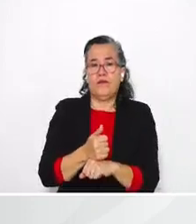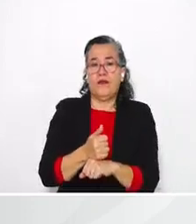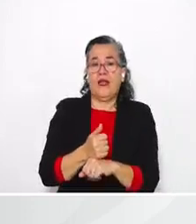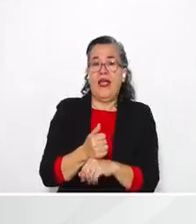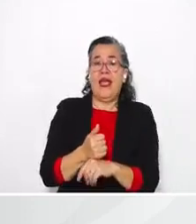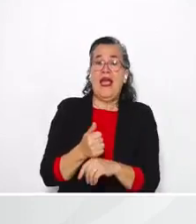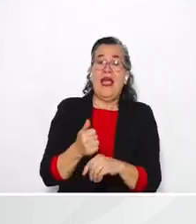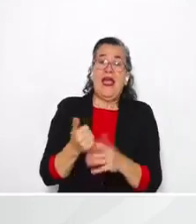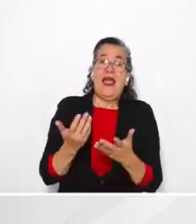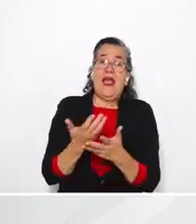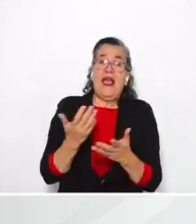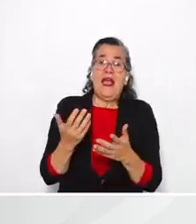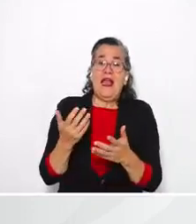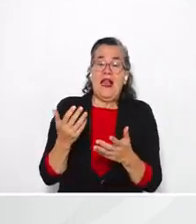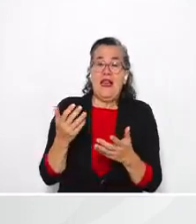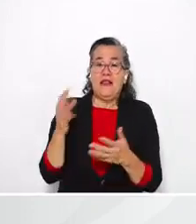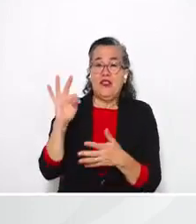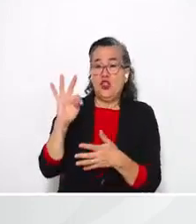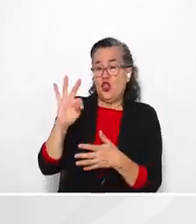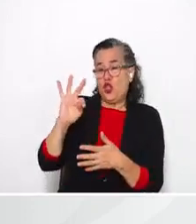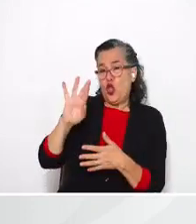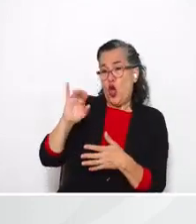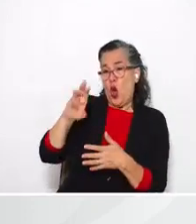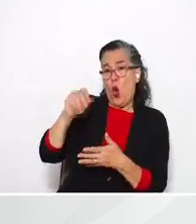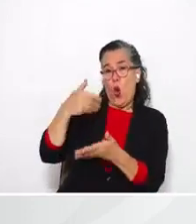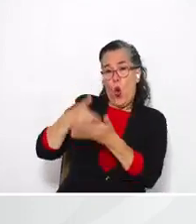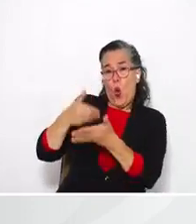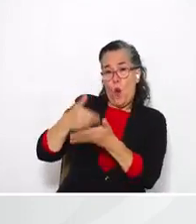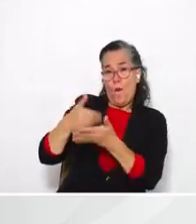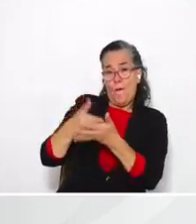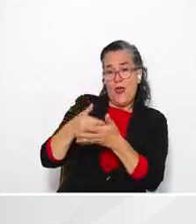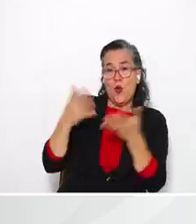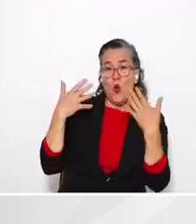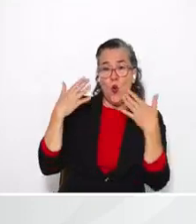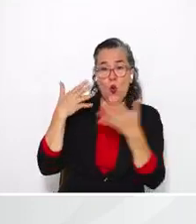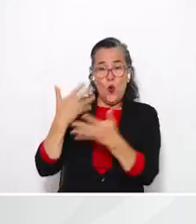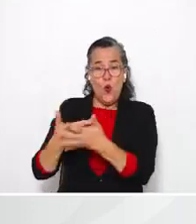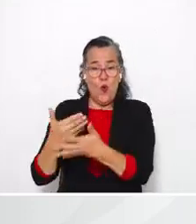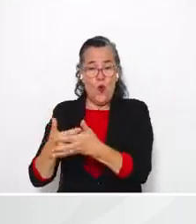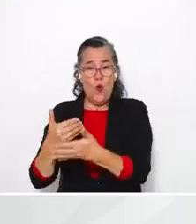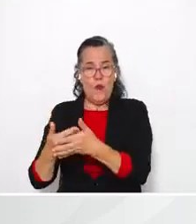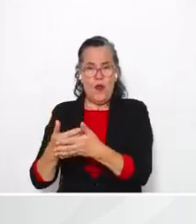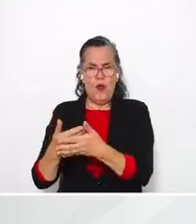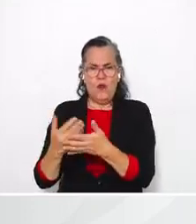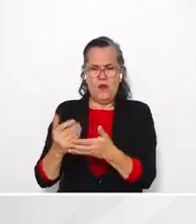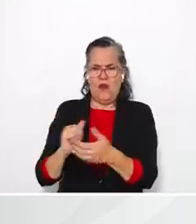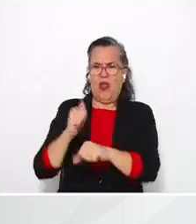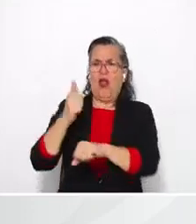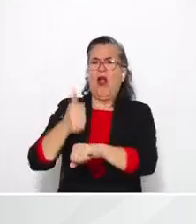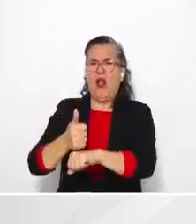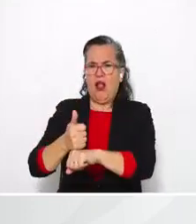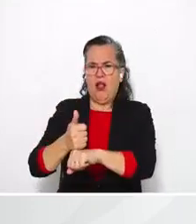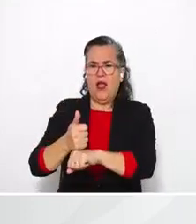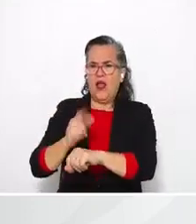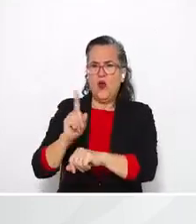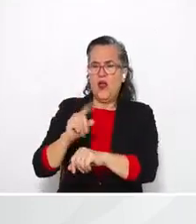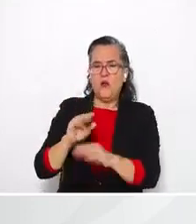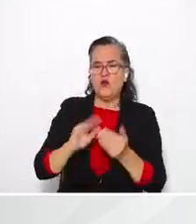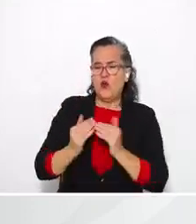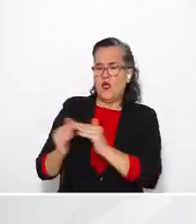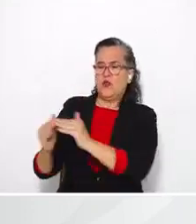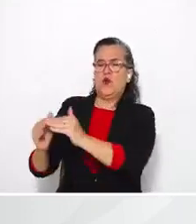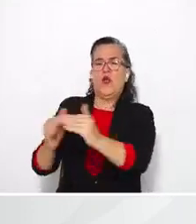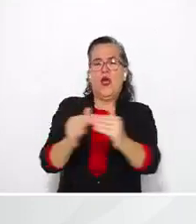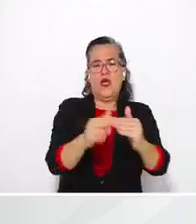donde las cosas estaban sucediendo. No queríamos que una ciudad se fuera a crear alrededor de la universidad y luego